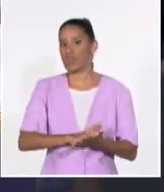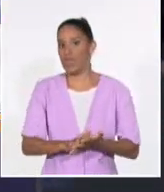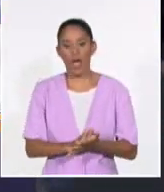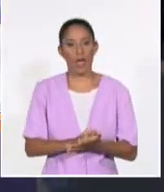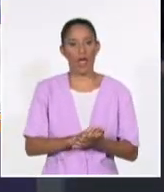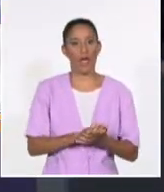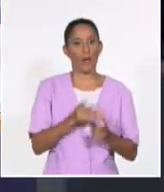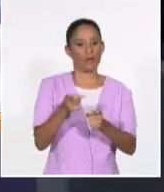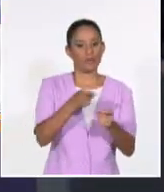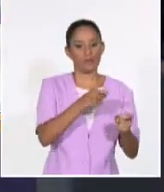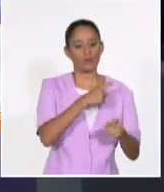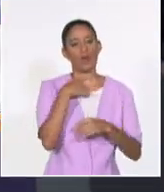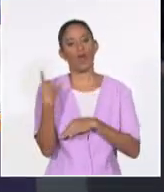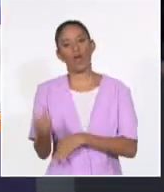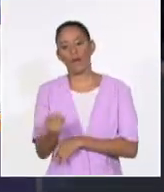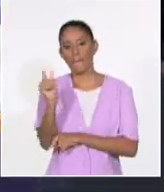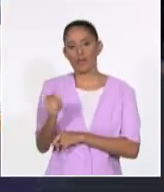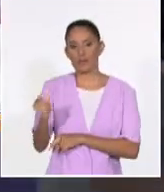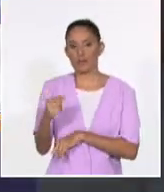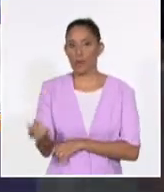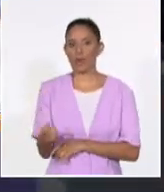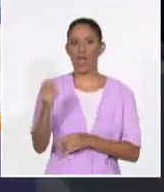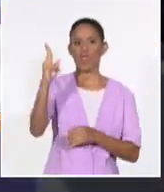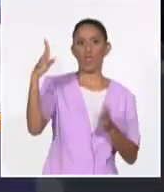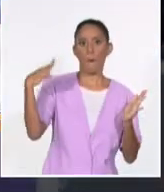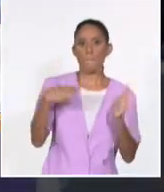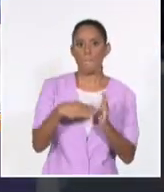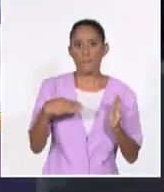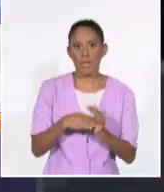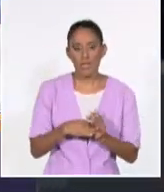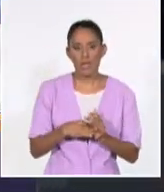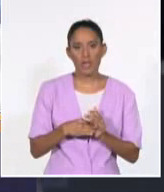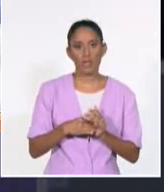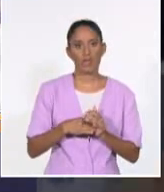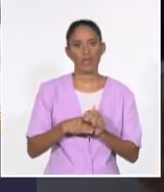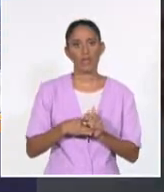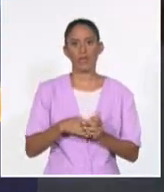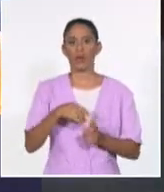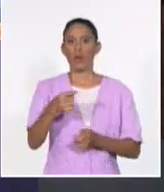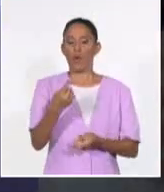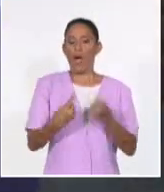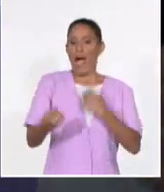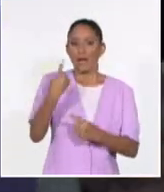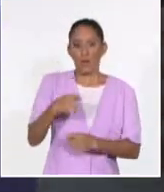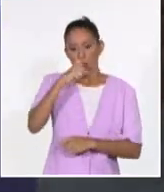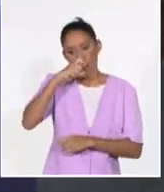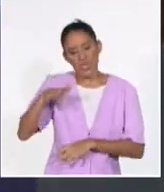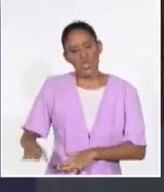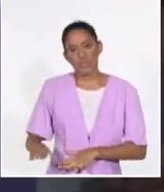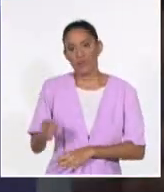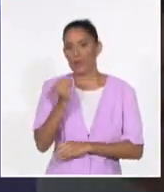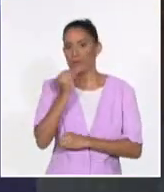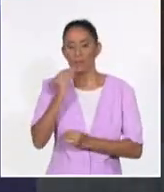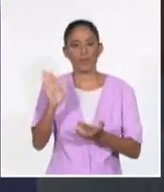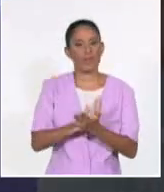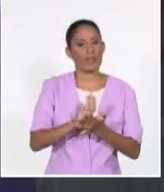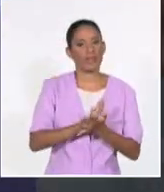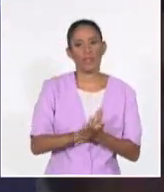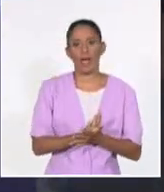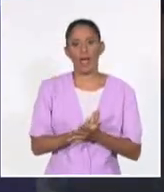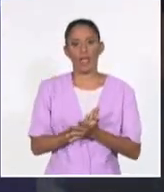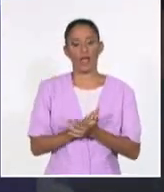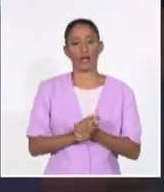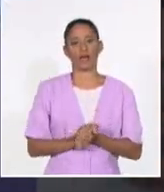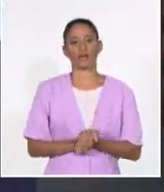a 2.750 personas civiles, 1.030 de ellos niños. Ha impuesto un régimen